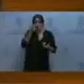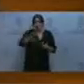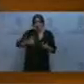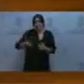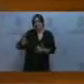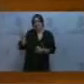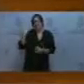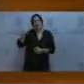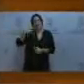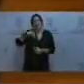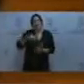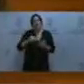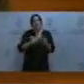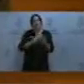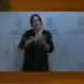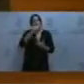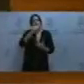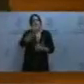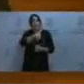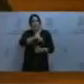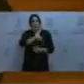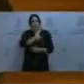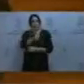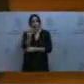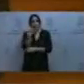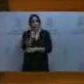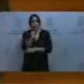presidenta de la Federación Española de Parkinson presentaba en